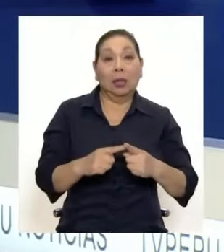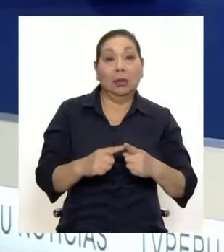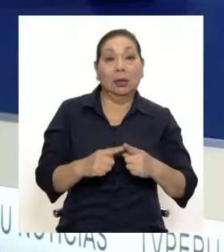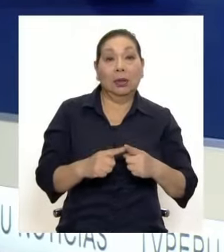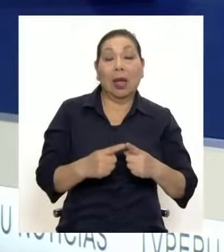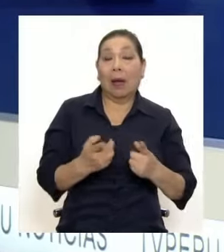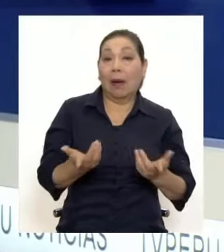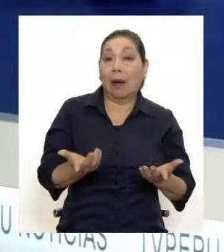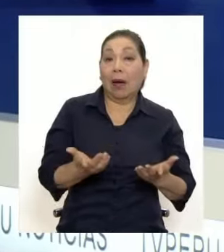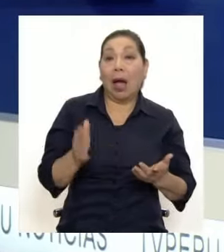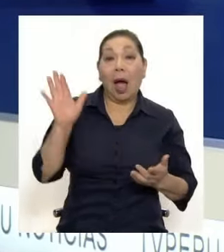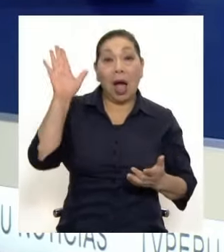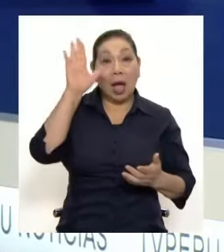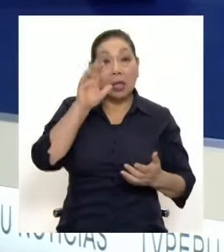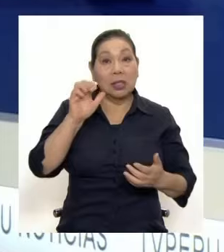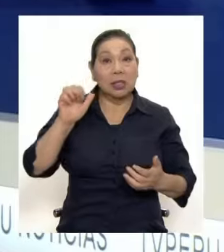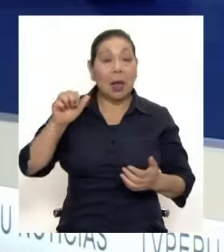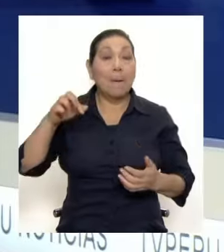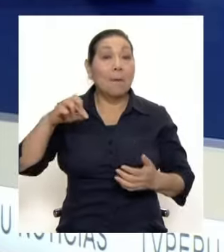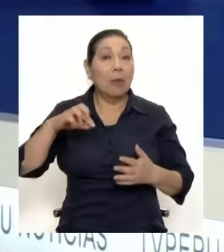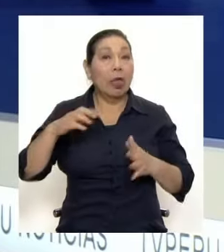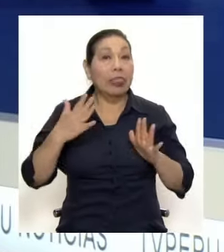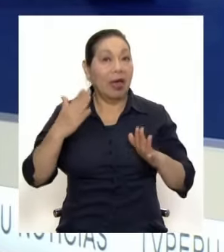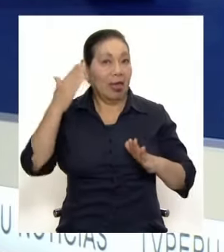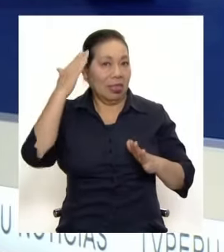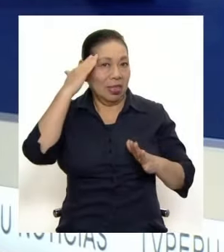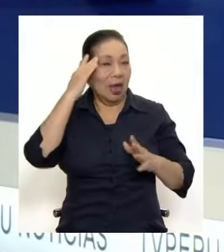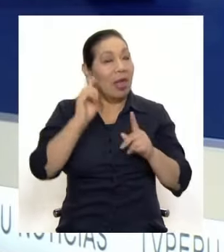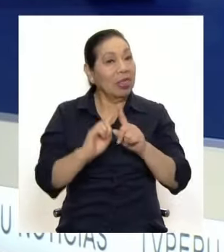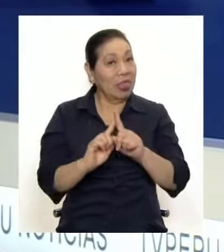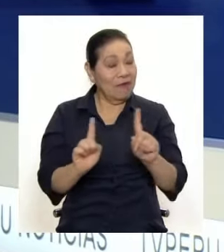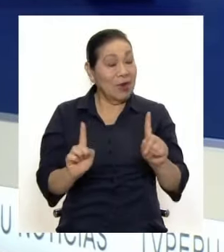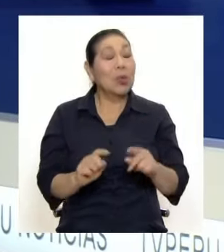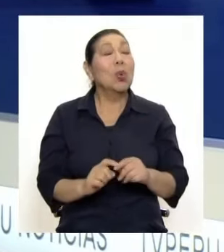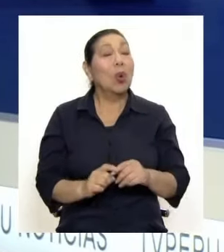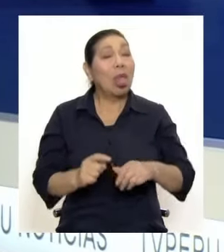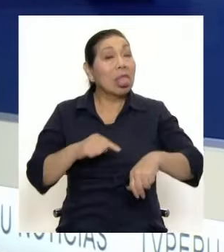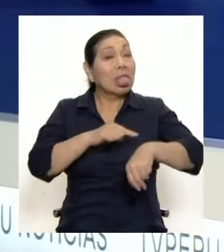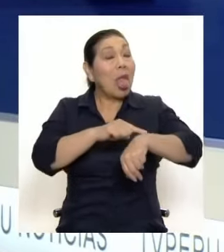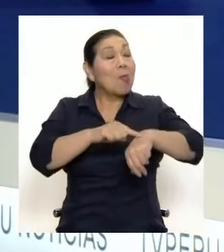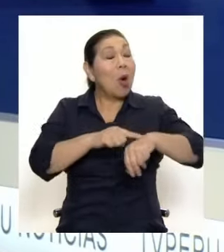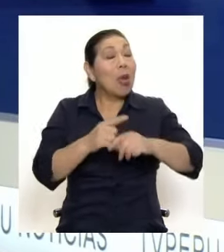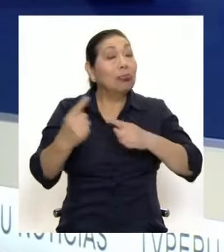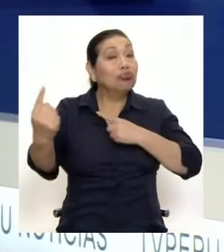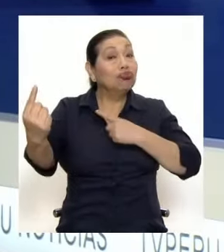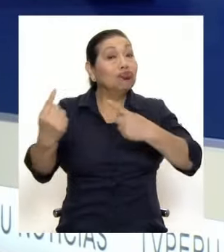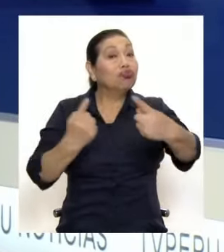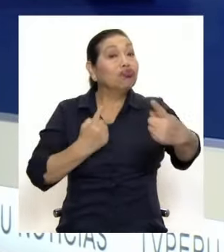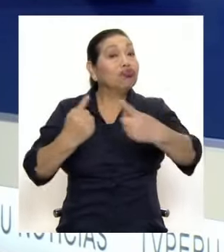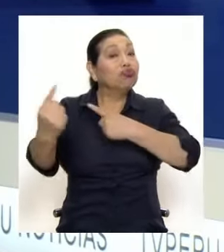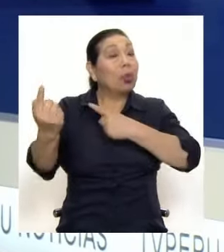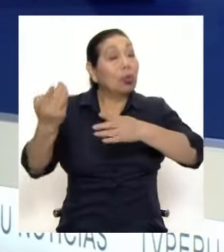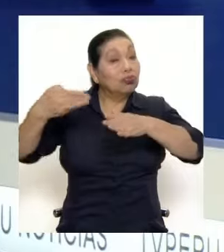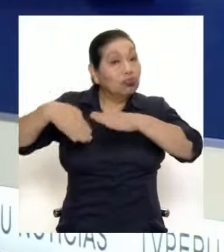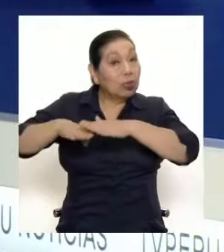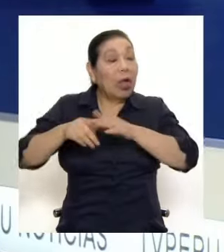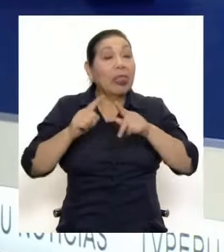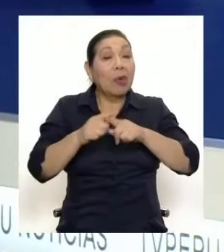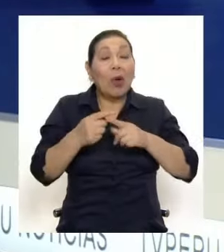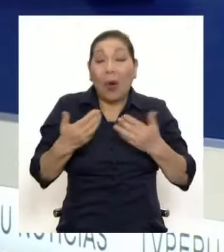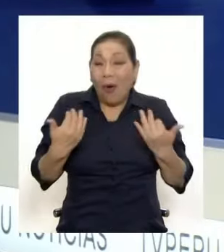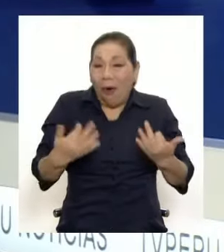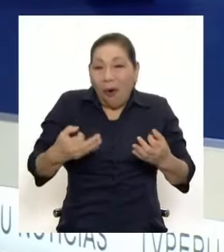y y hacia Pacífico de 10 días de diferencia eso da una alternativa para poder ingresar productos